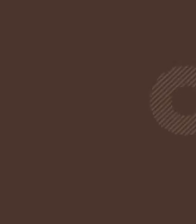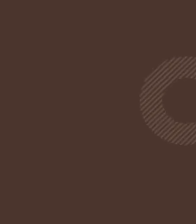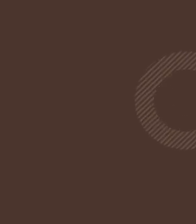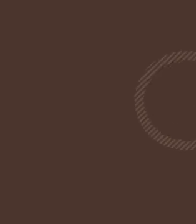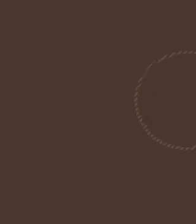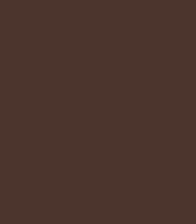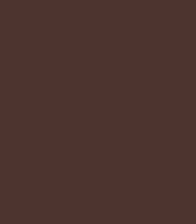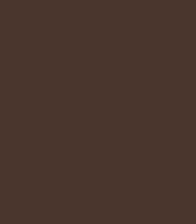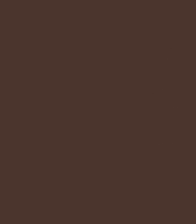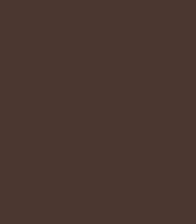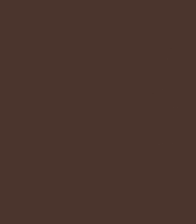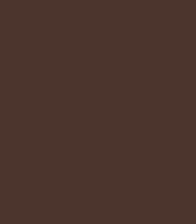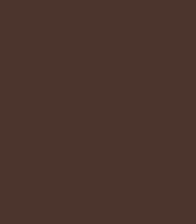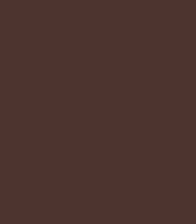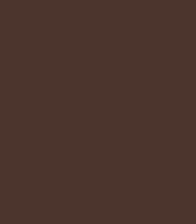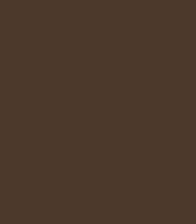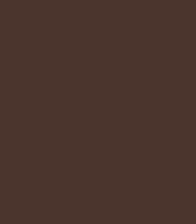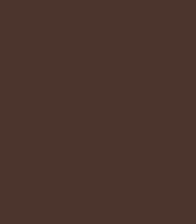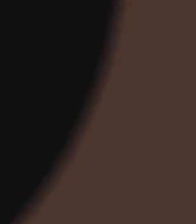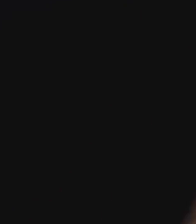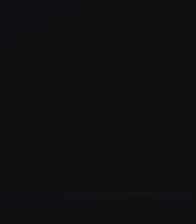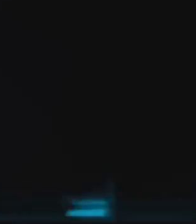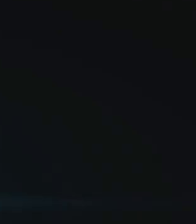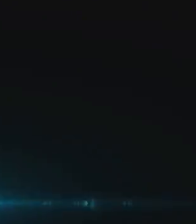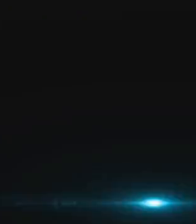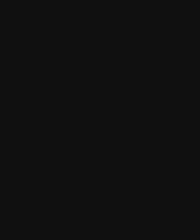Intangible. Por Capital 21.